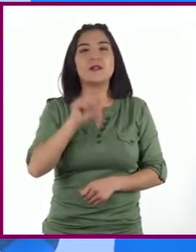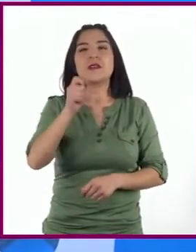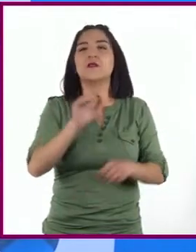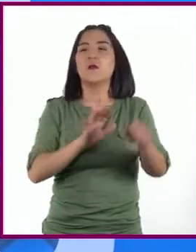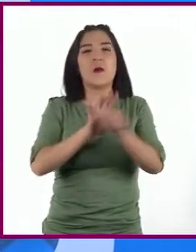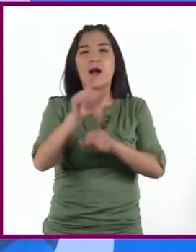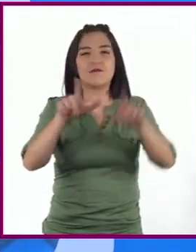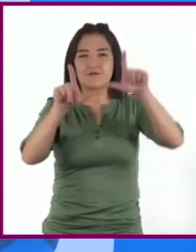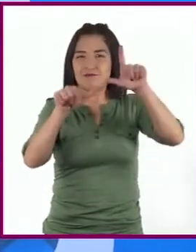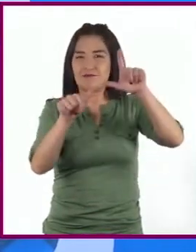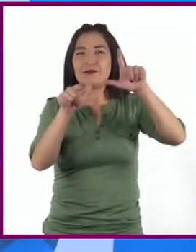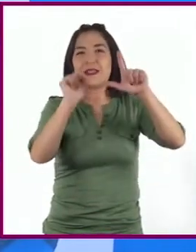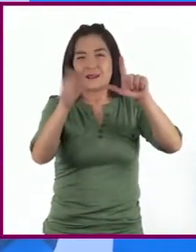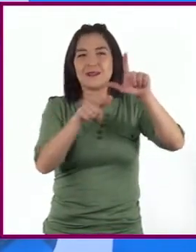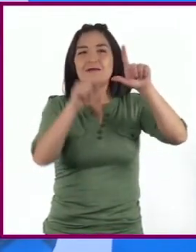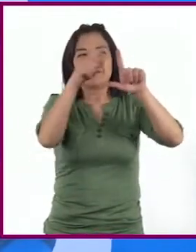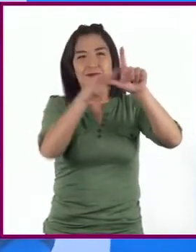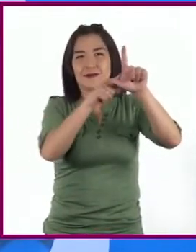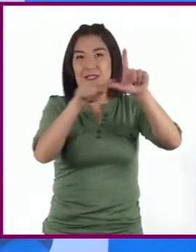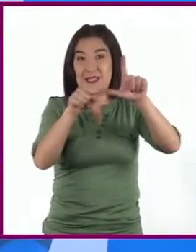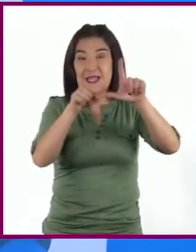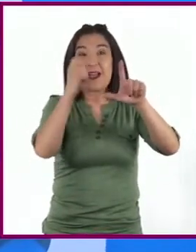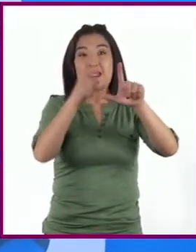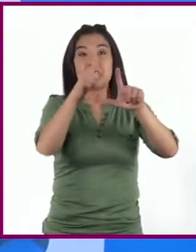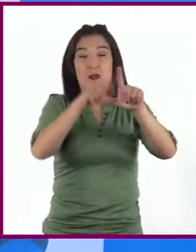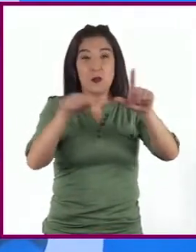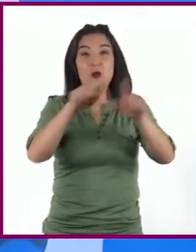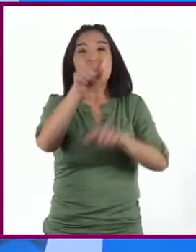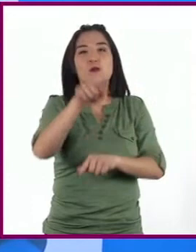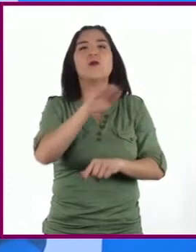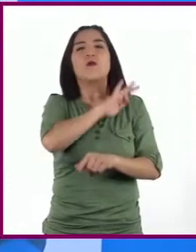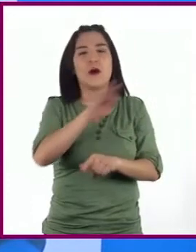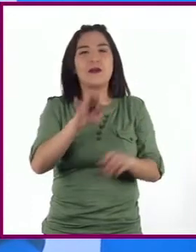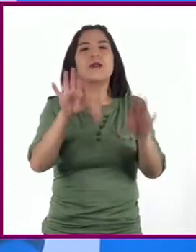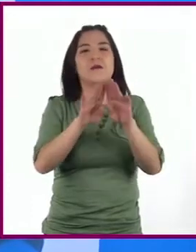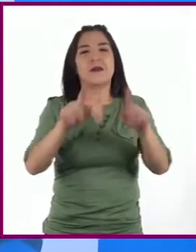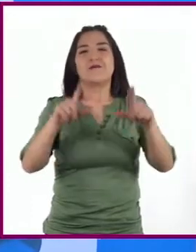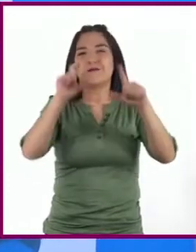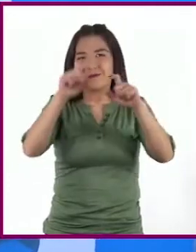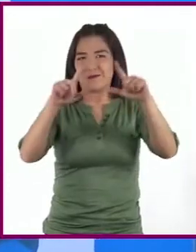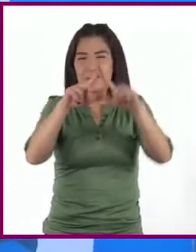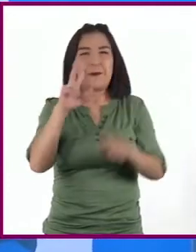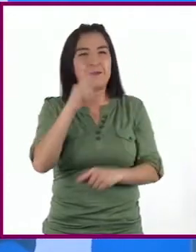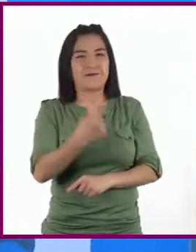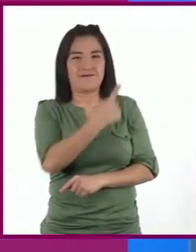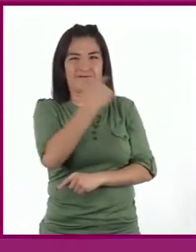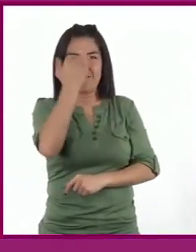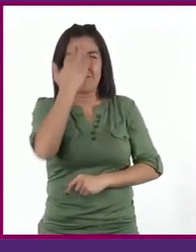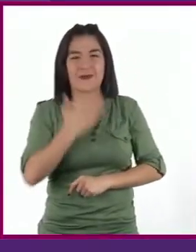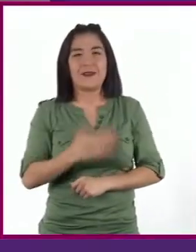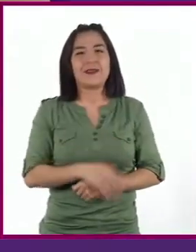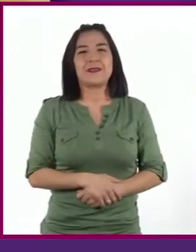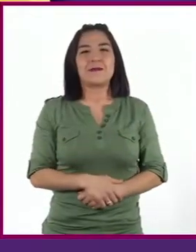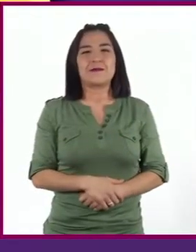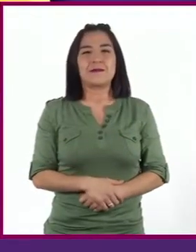cuadrante. Una vez que lo tengan, construyan el triángulo como se muestra a continuación.